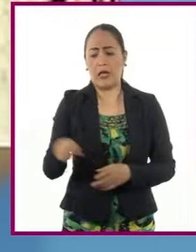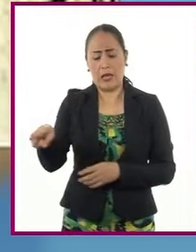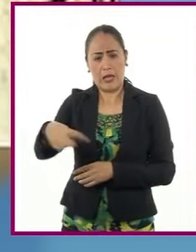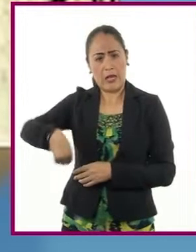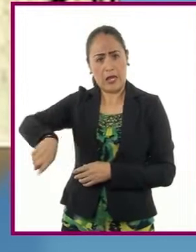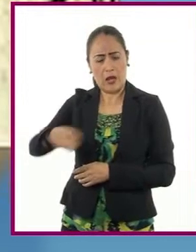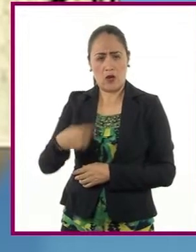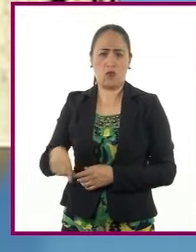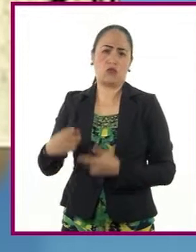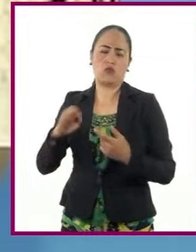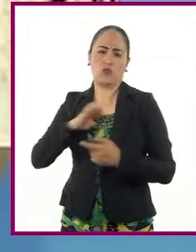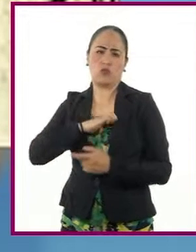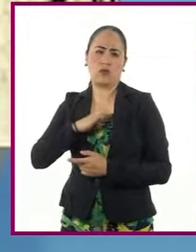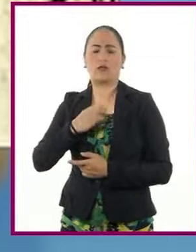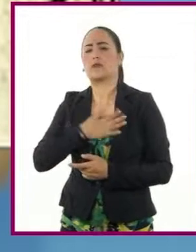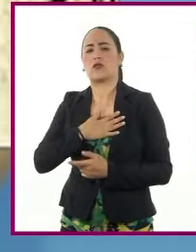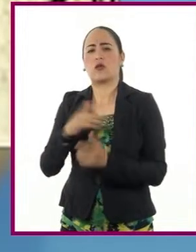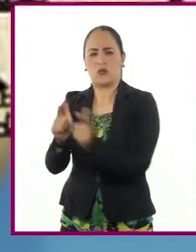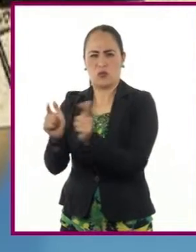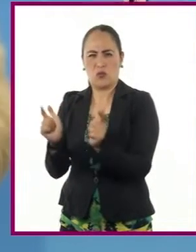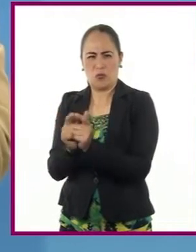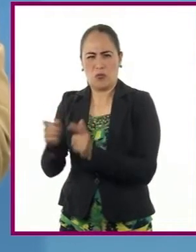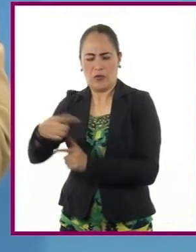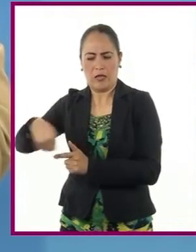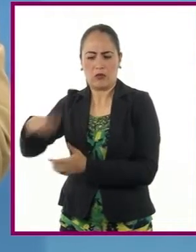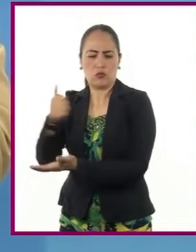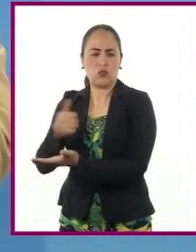y criollos se estableció en ciudades.